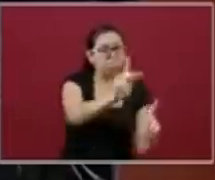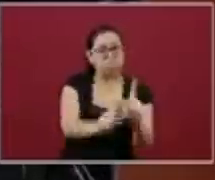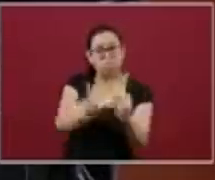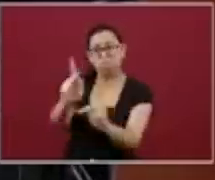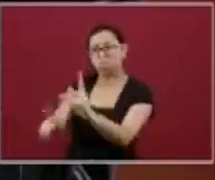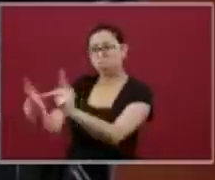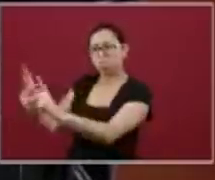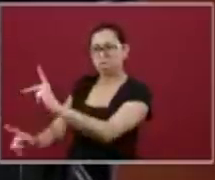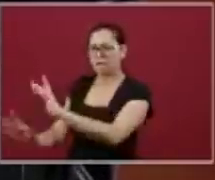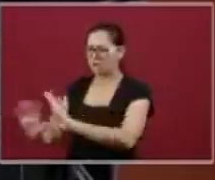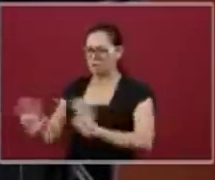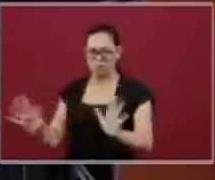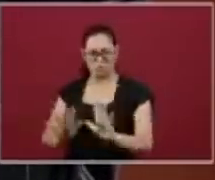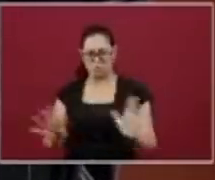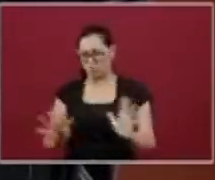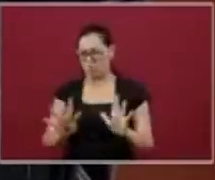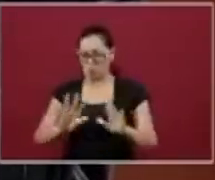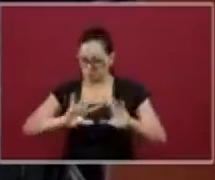utilizar